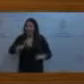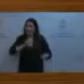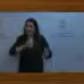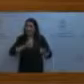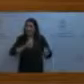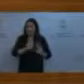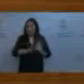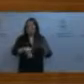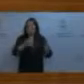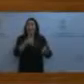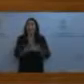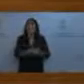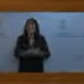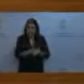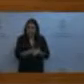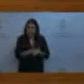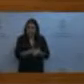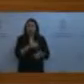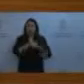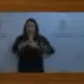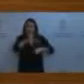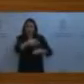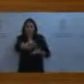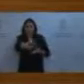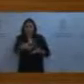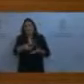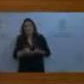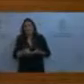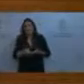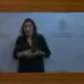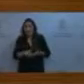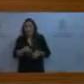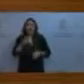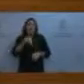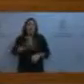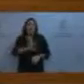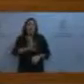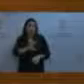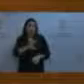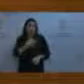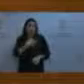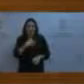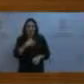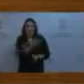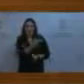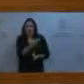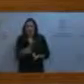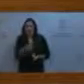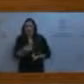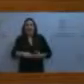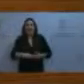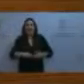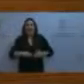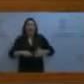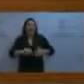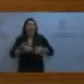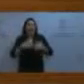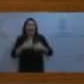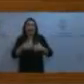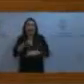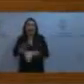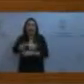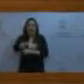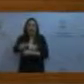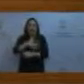no sean solicitadas estas obras, la Administración General del Estado no puede venir con sus máquinas a hacer nada, porque